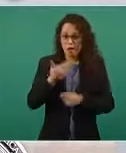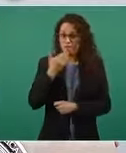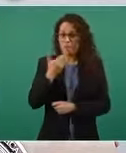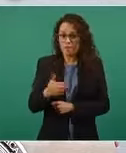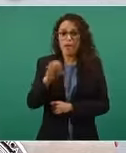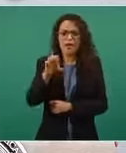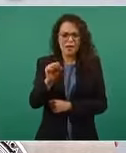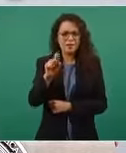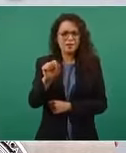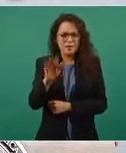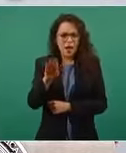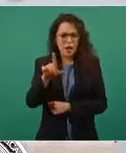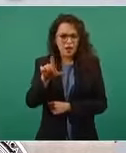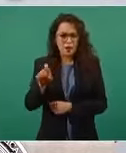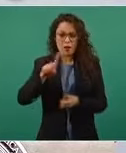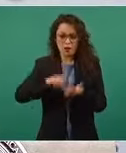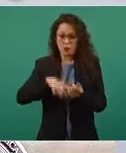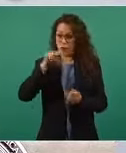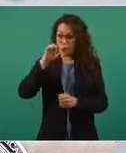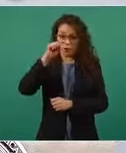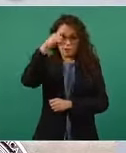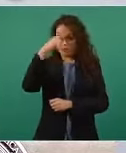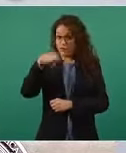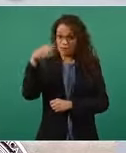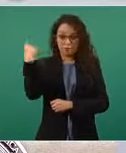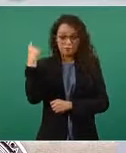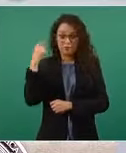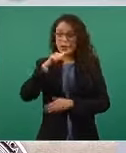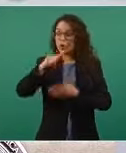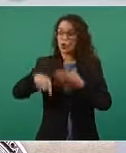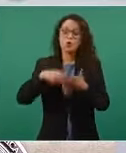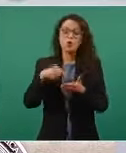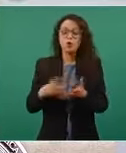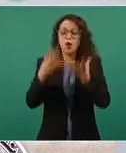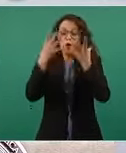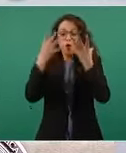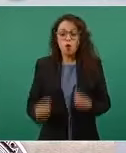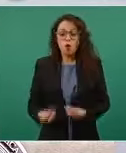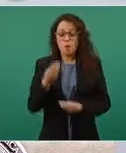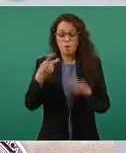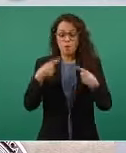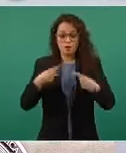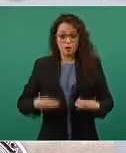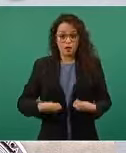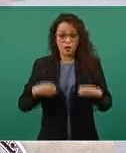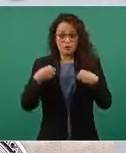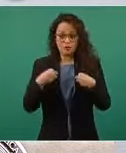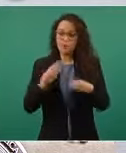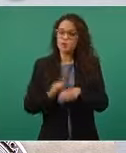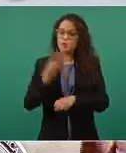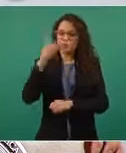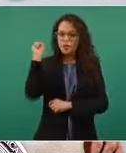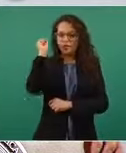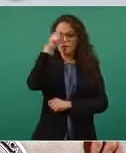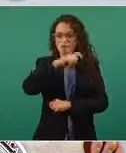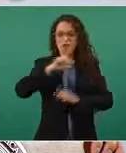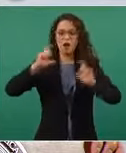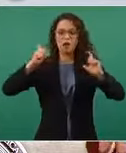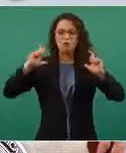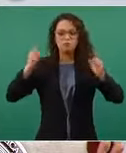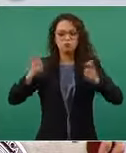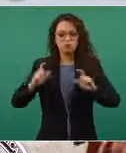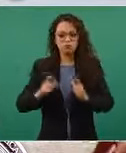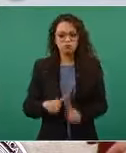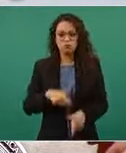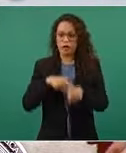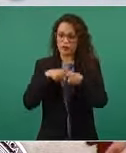países densamente poblados, en general es mucho más complejo el mantener una reducción epidémica tan